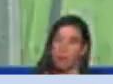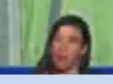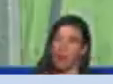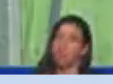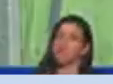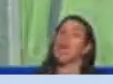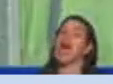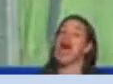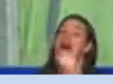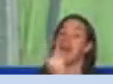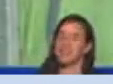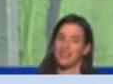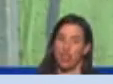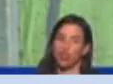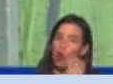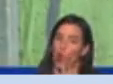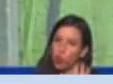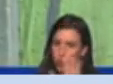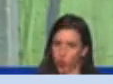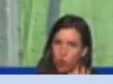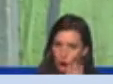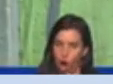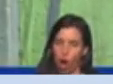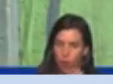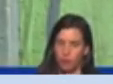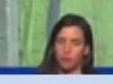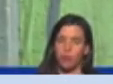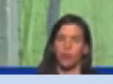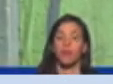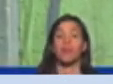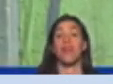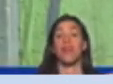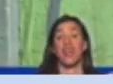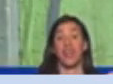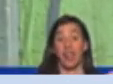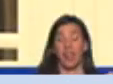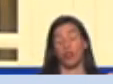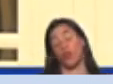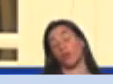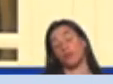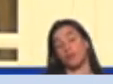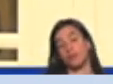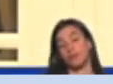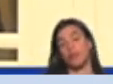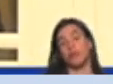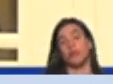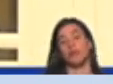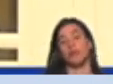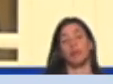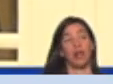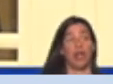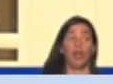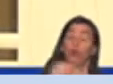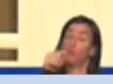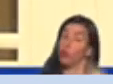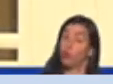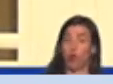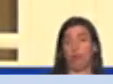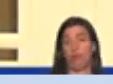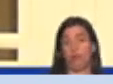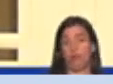la constitucionalidad del propio decreto que dispuso La Libertad Avanza. La